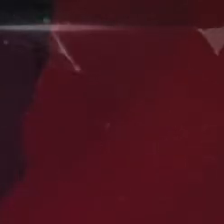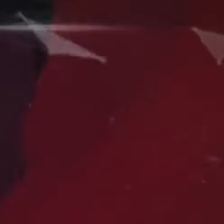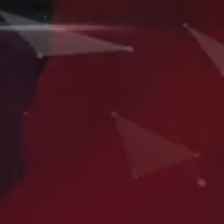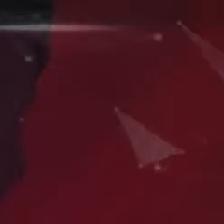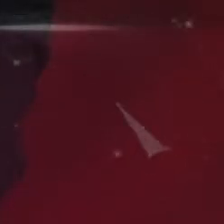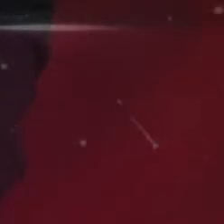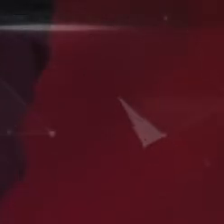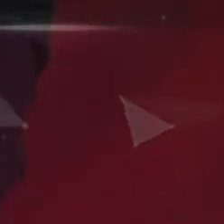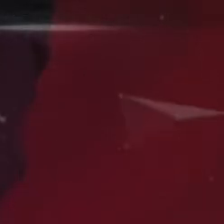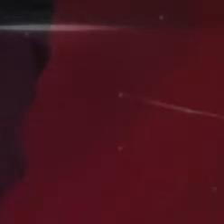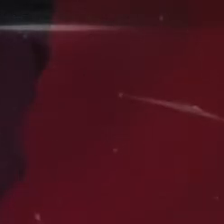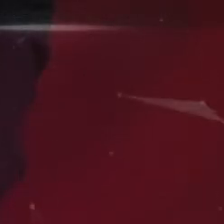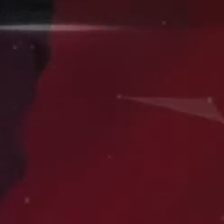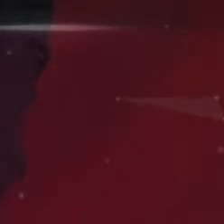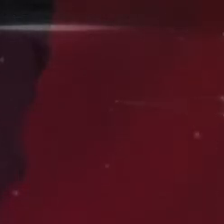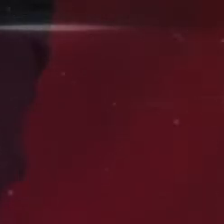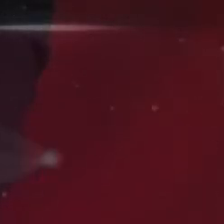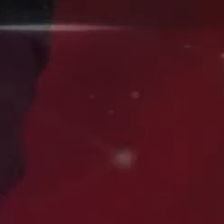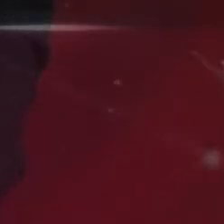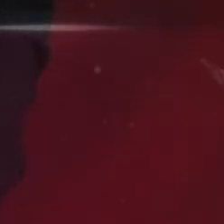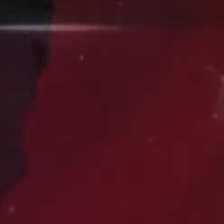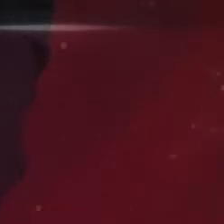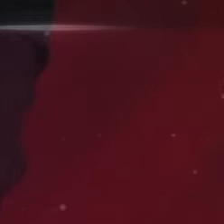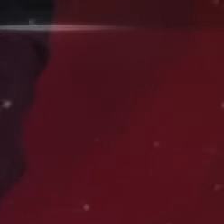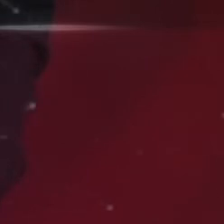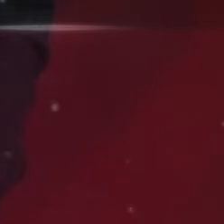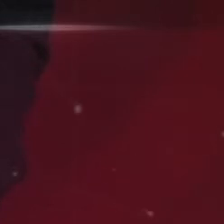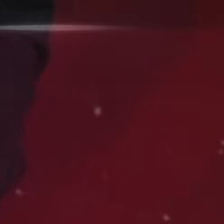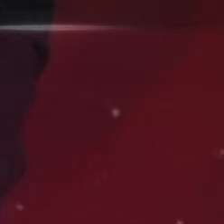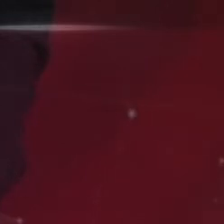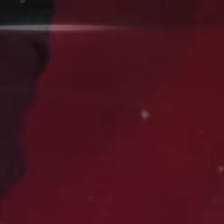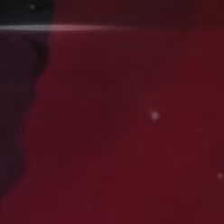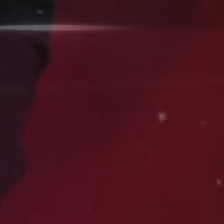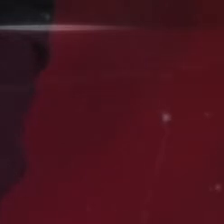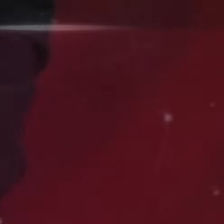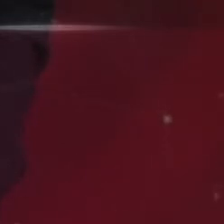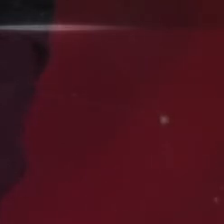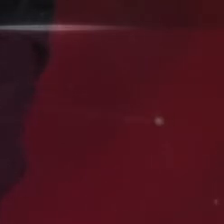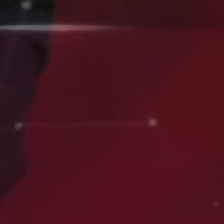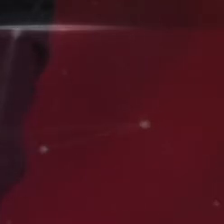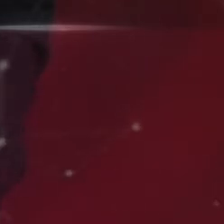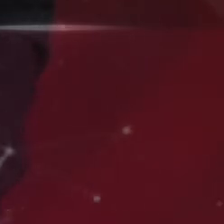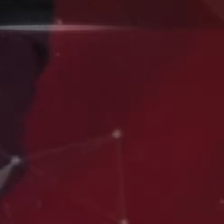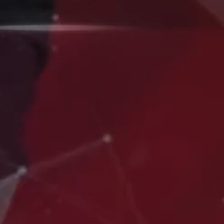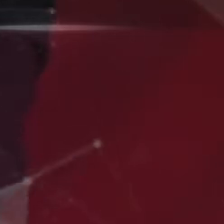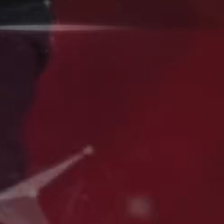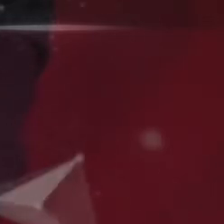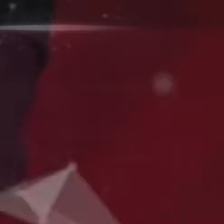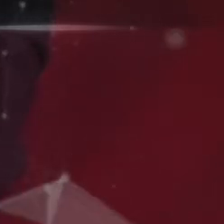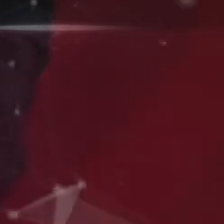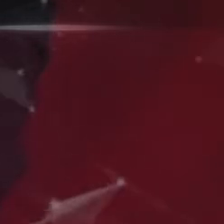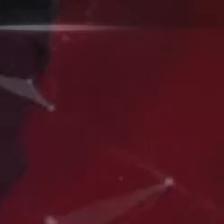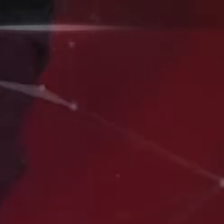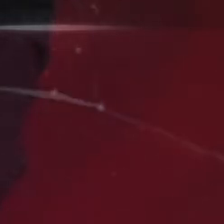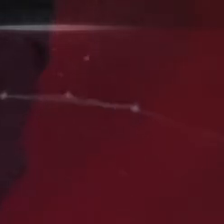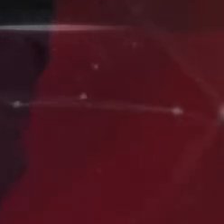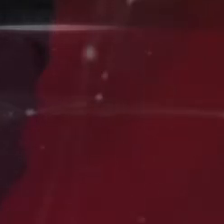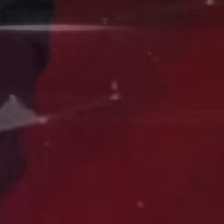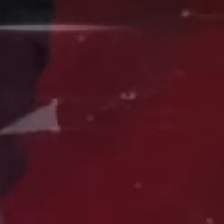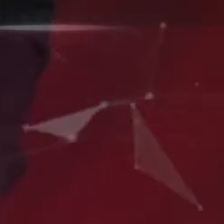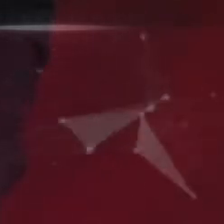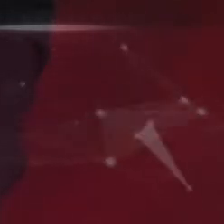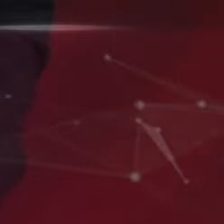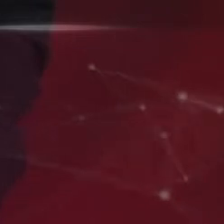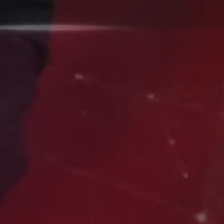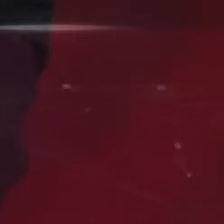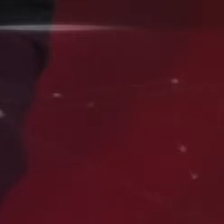Mantente informado y visita nuestra cuenta de Twitter, @escuchadiario, donde podrás encontrar notas destacadas y lo más reciente de nuestro